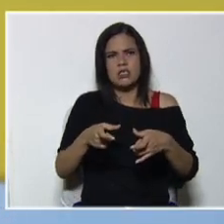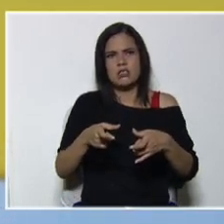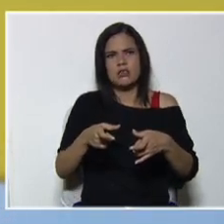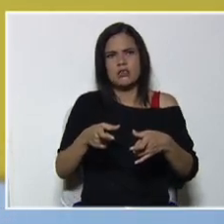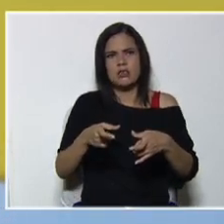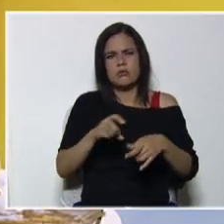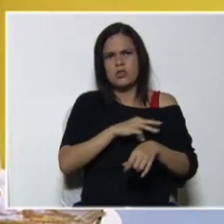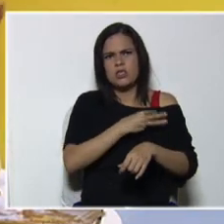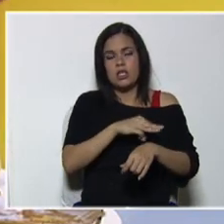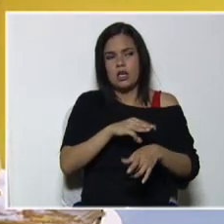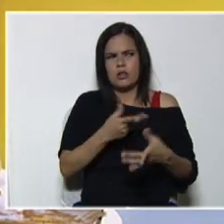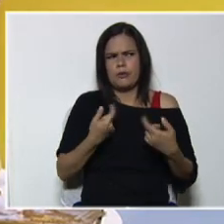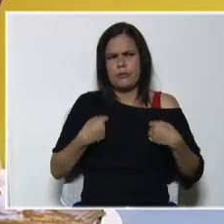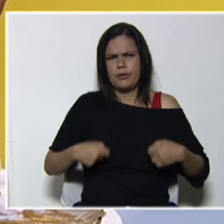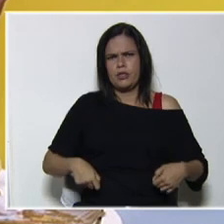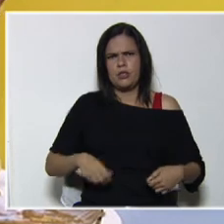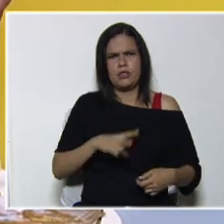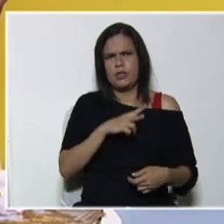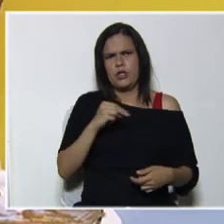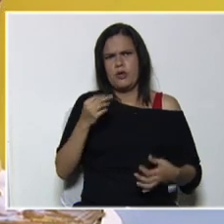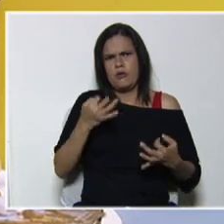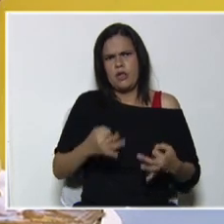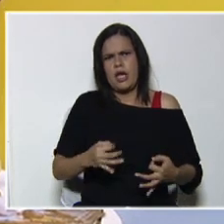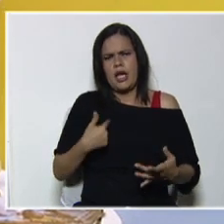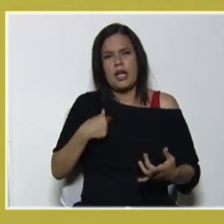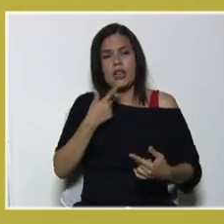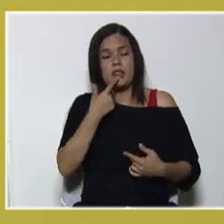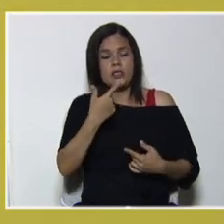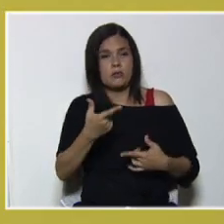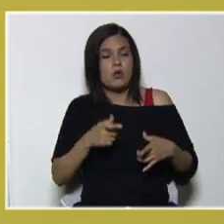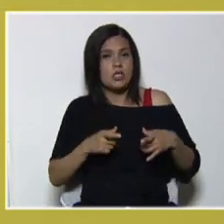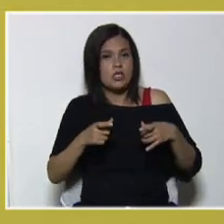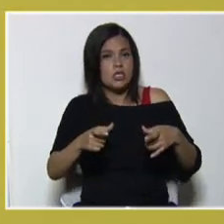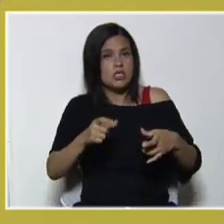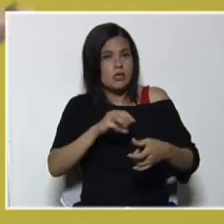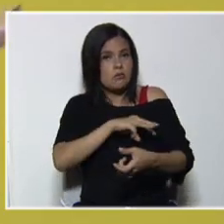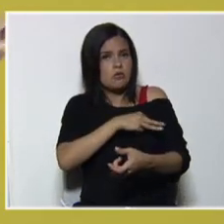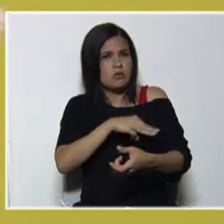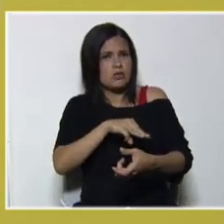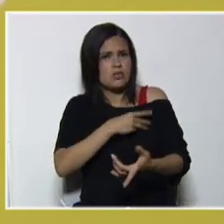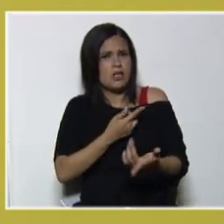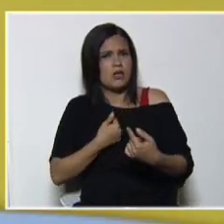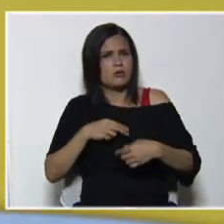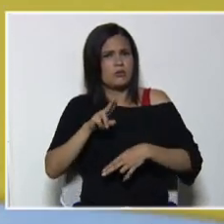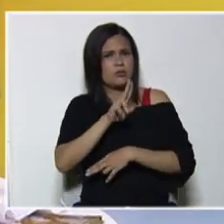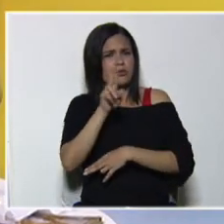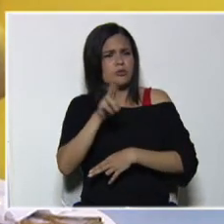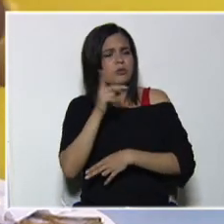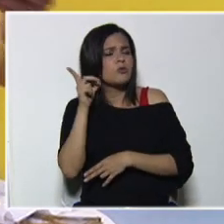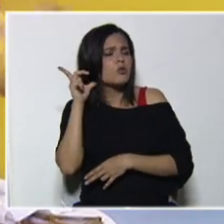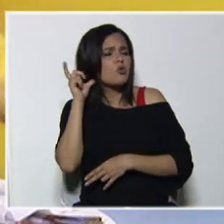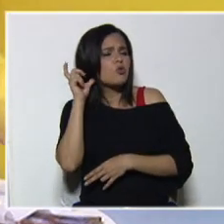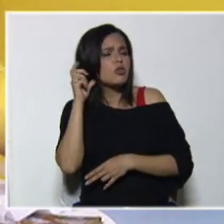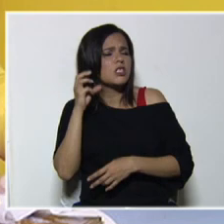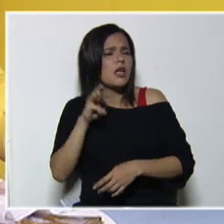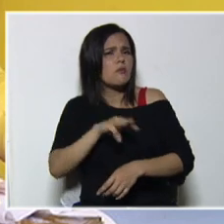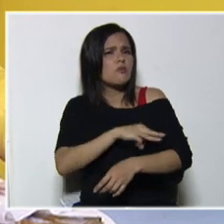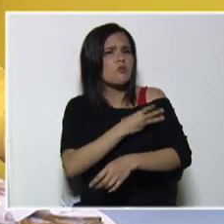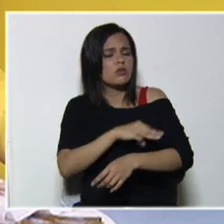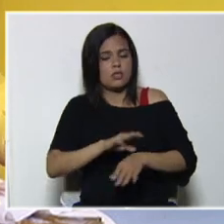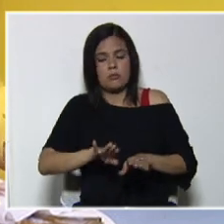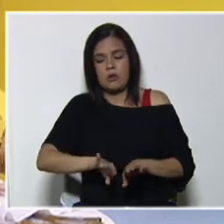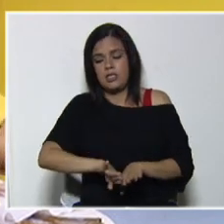vestir? No, ¿verdad? Acá le decimos, el CD lo utilizamos para escuchar música. Vamos a